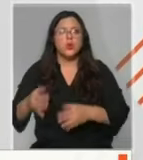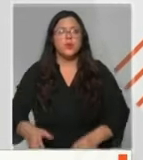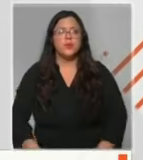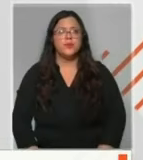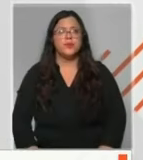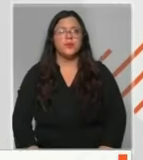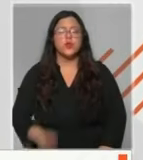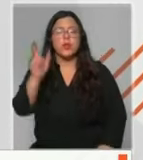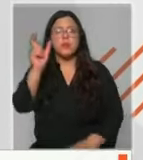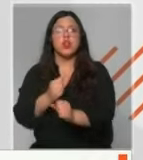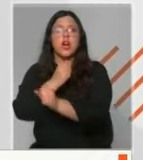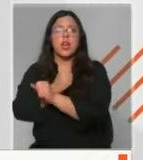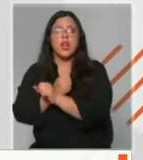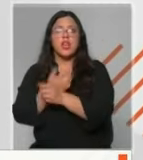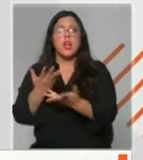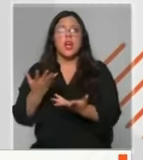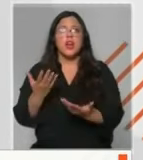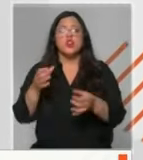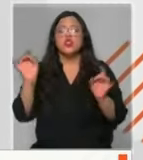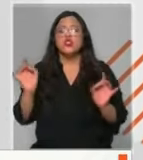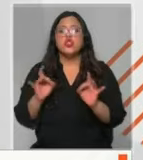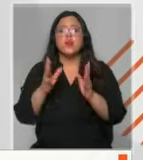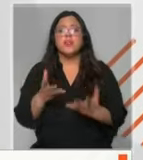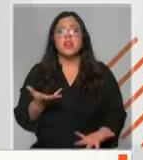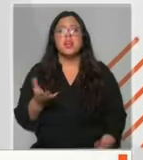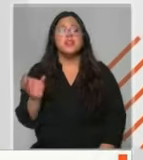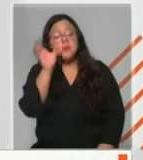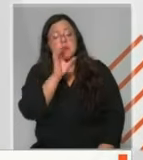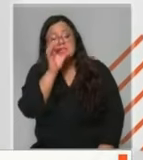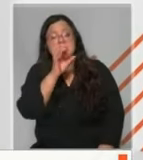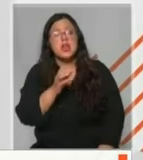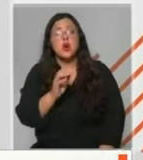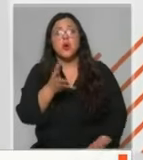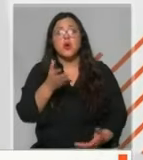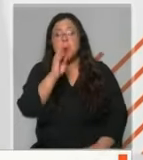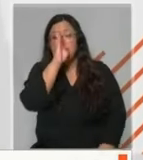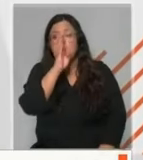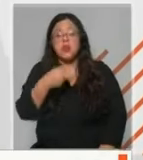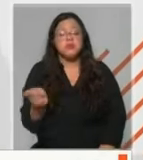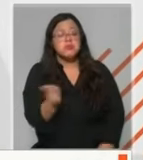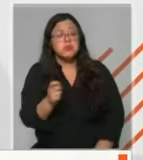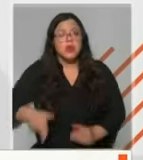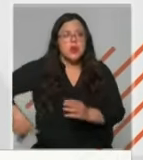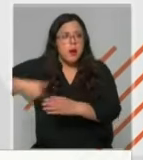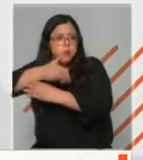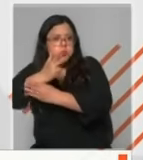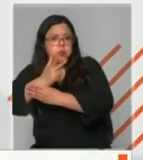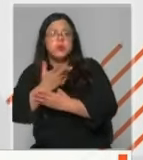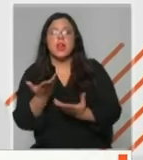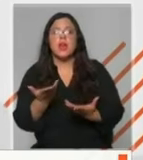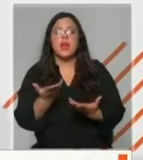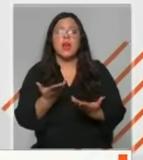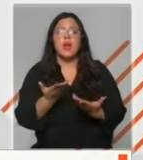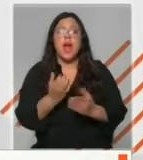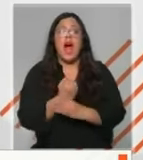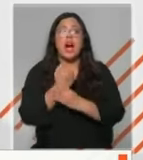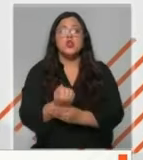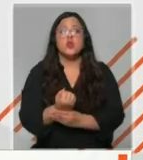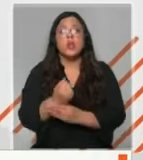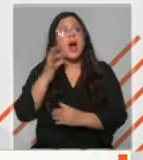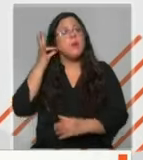Un carabinero que paseaba a su mascota actuó contra los delincuentes. Les disparó para ayudar a Daniela, que recién volvía a su casa desde un